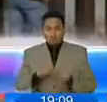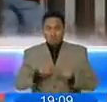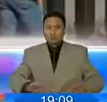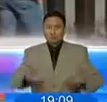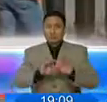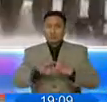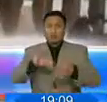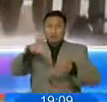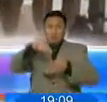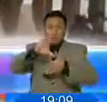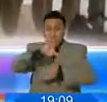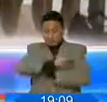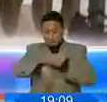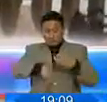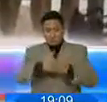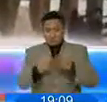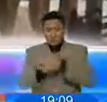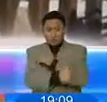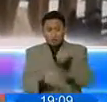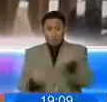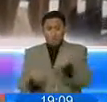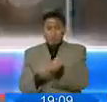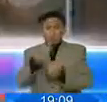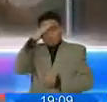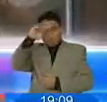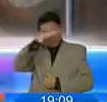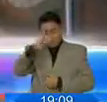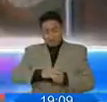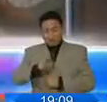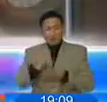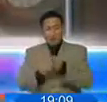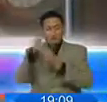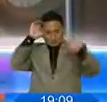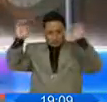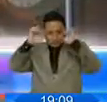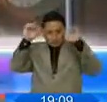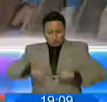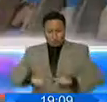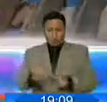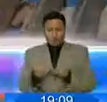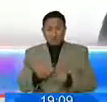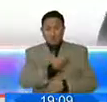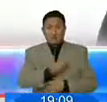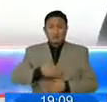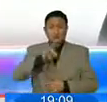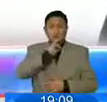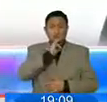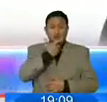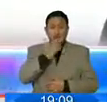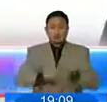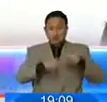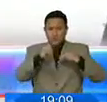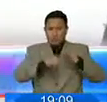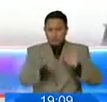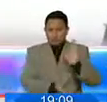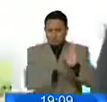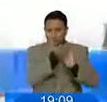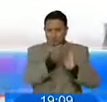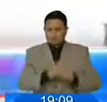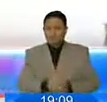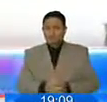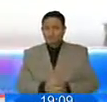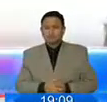las decisiones antiinmigratorias y la posible construcción de un muro en la frontera propuesta por Donald Trump. Y hago un llamado a los